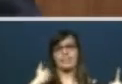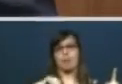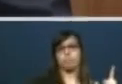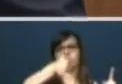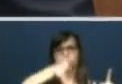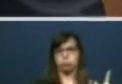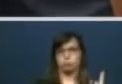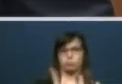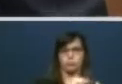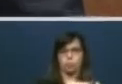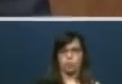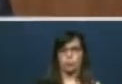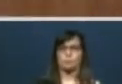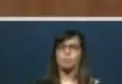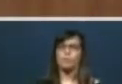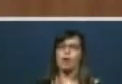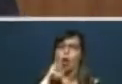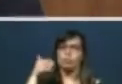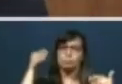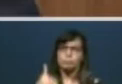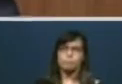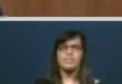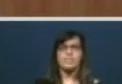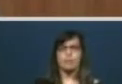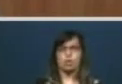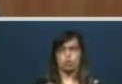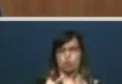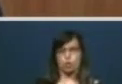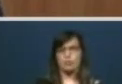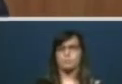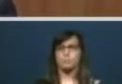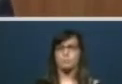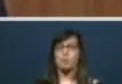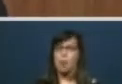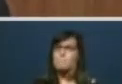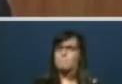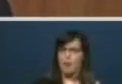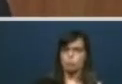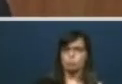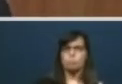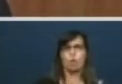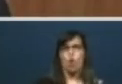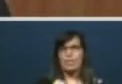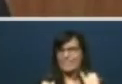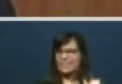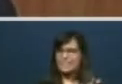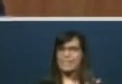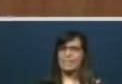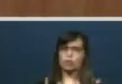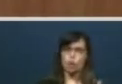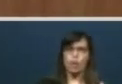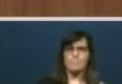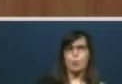en el análisis de nuestros servicios sociales además del desempleo otras de las consecuencias más dramáticas de la larga y profunda crisis que hemos sufrido